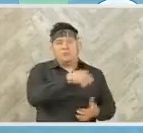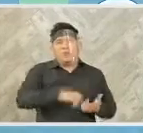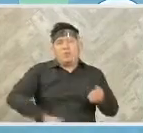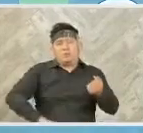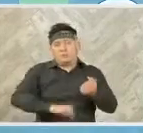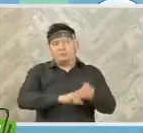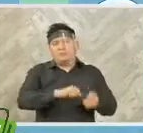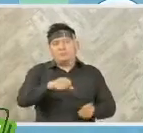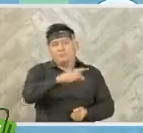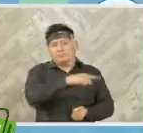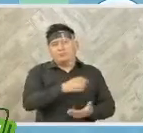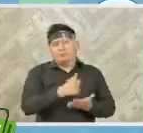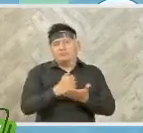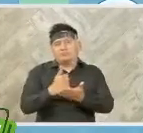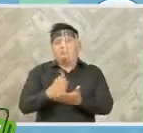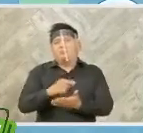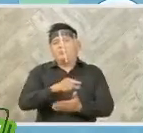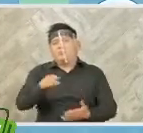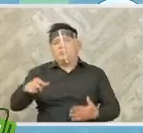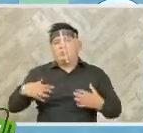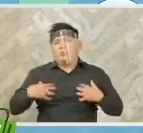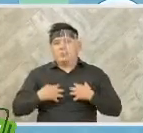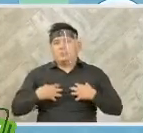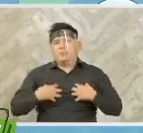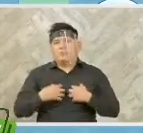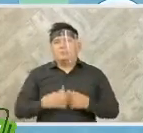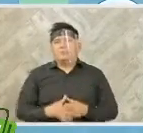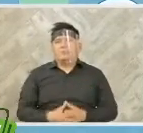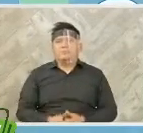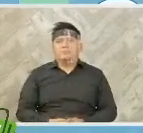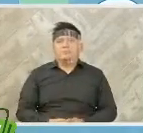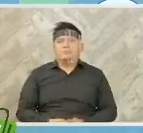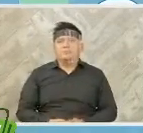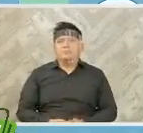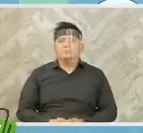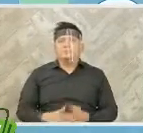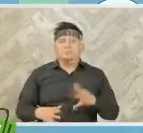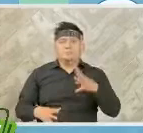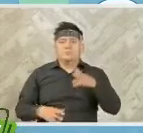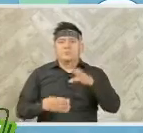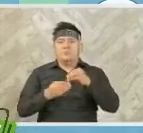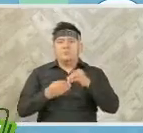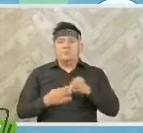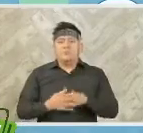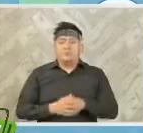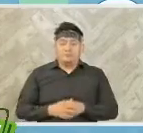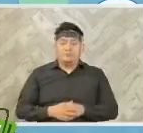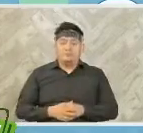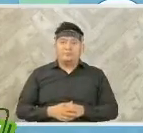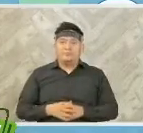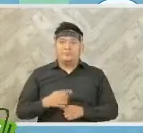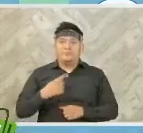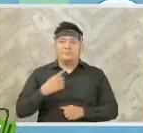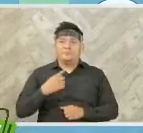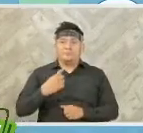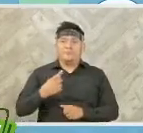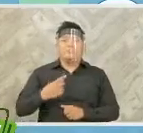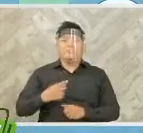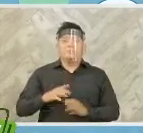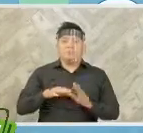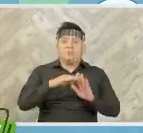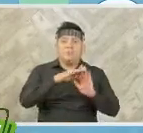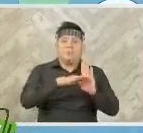haciendo en favor de estos seres sintientes. Adicionalmente a eso, por primera vez se expide la